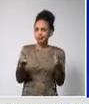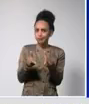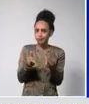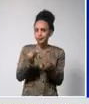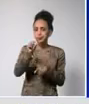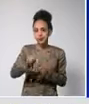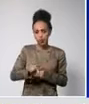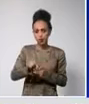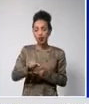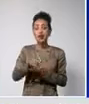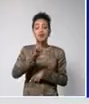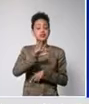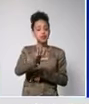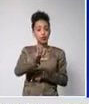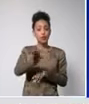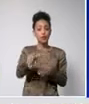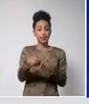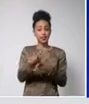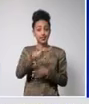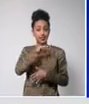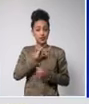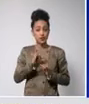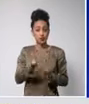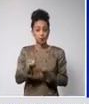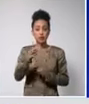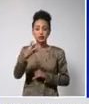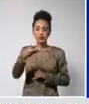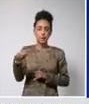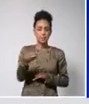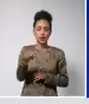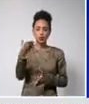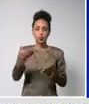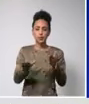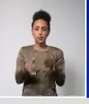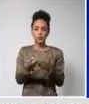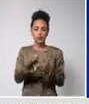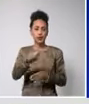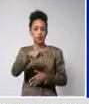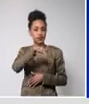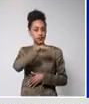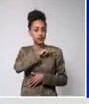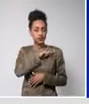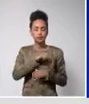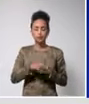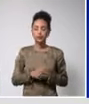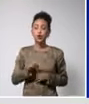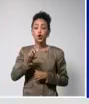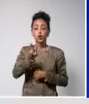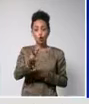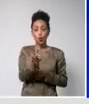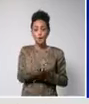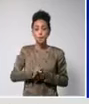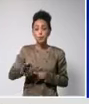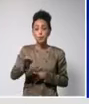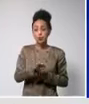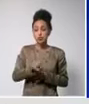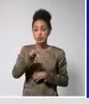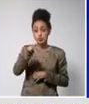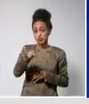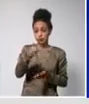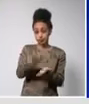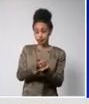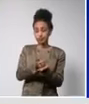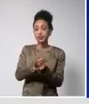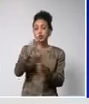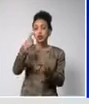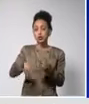en el día de ayer, 3 menos que la jornada anterior, 2 en el municipio cabecera, Santa Clara, y